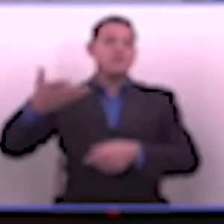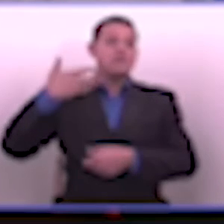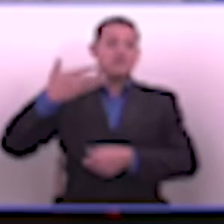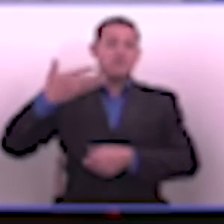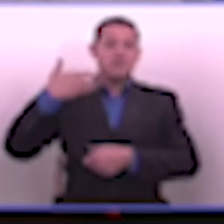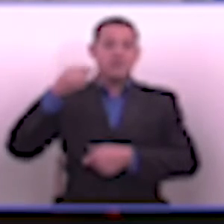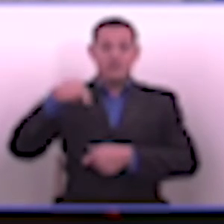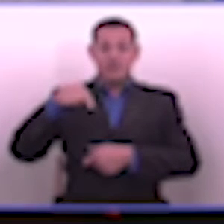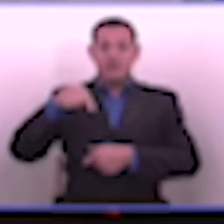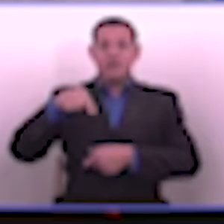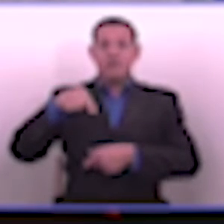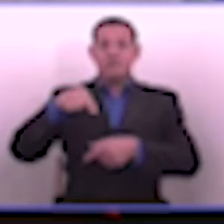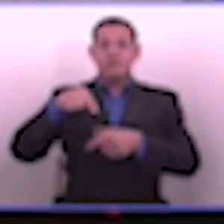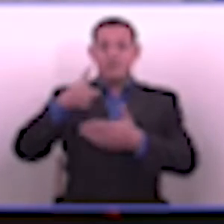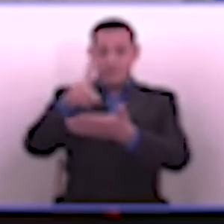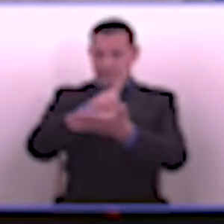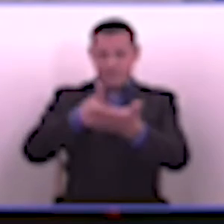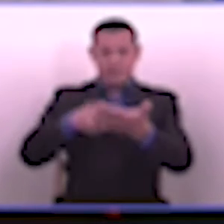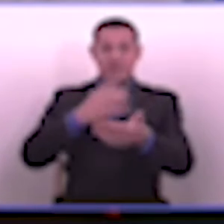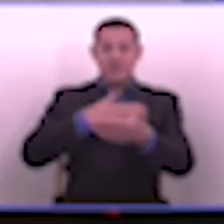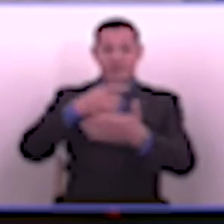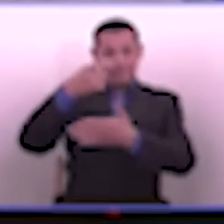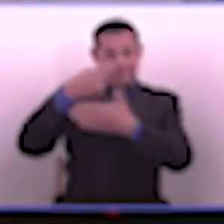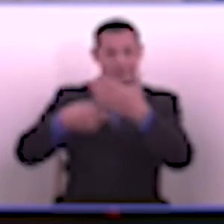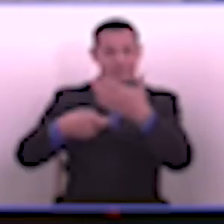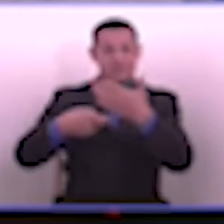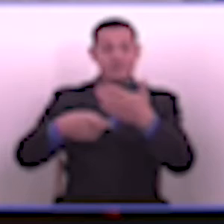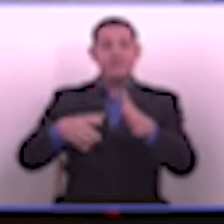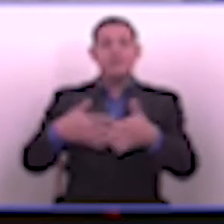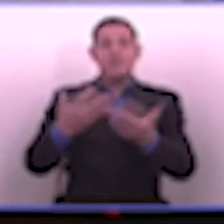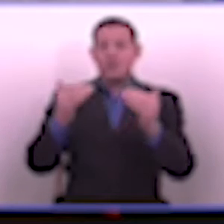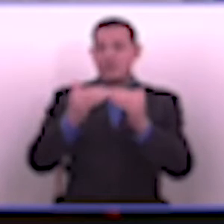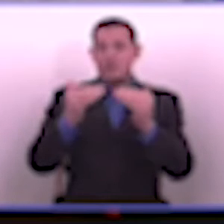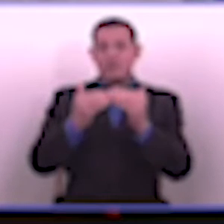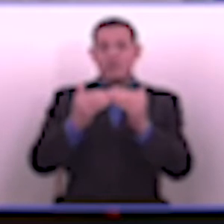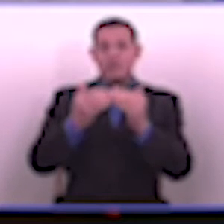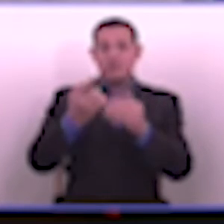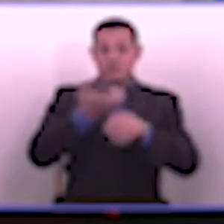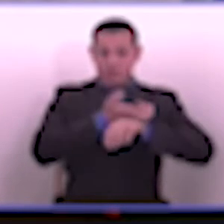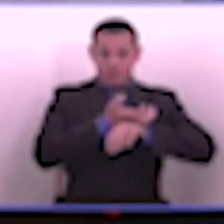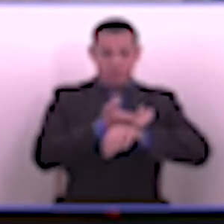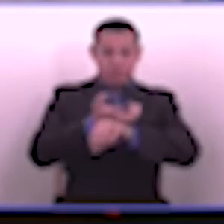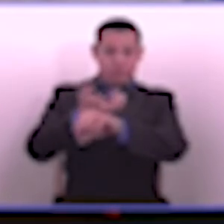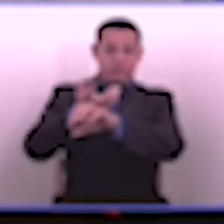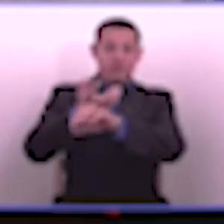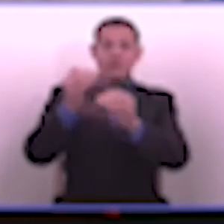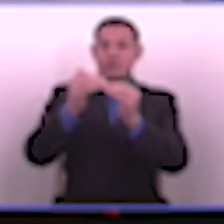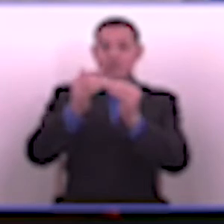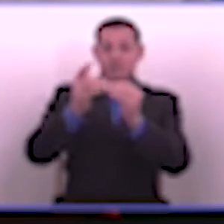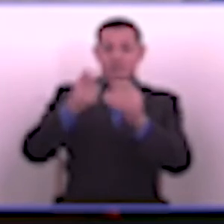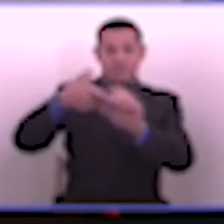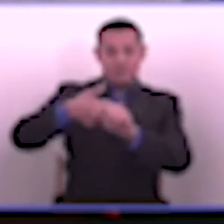este decreto contiene sanciones tanto para los importadores y las